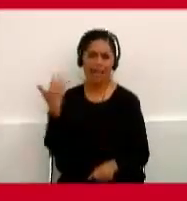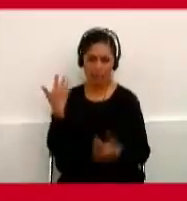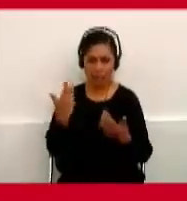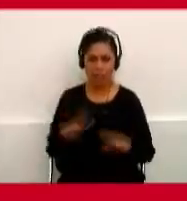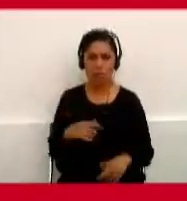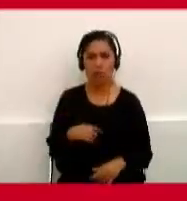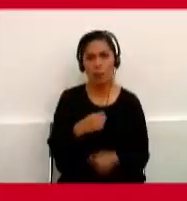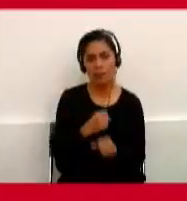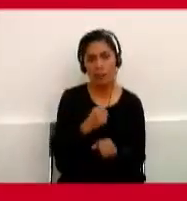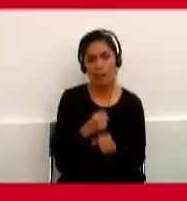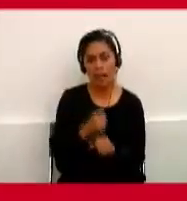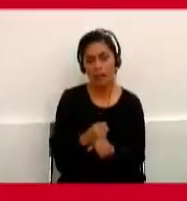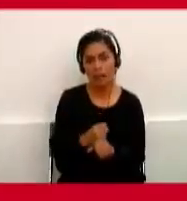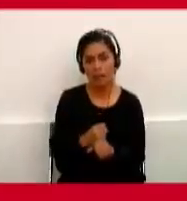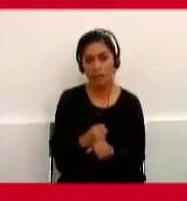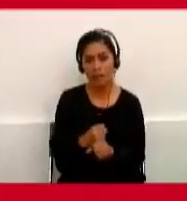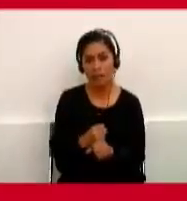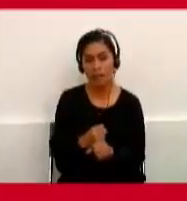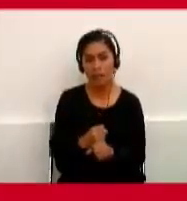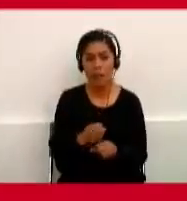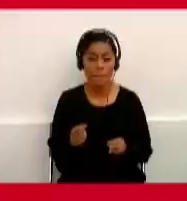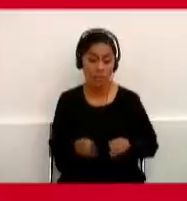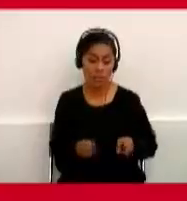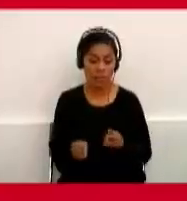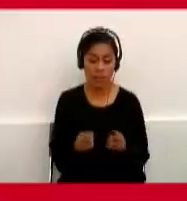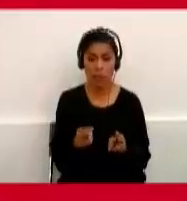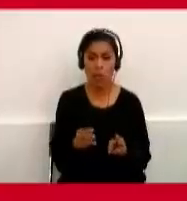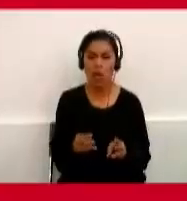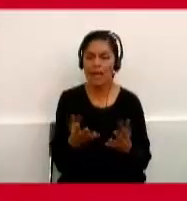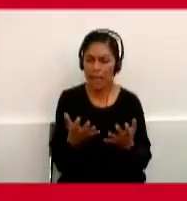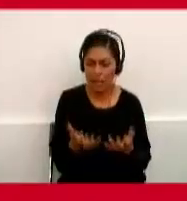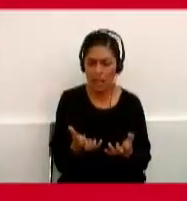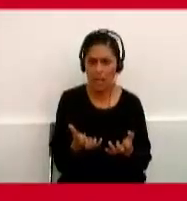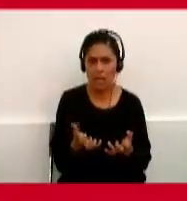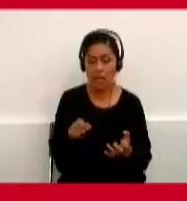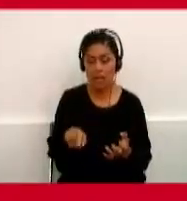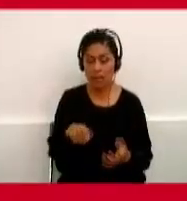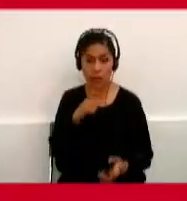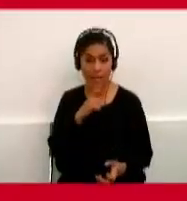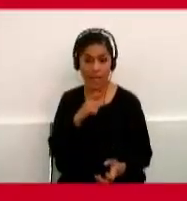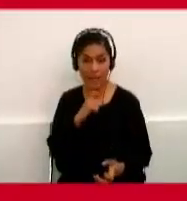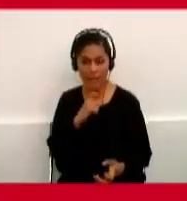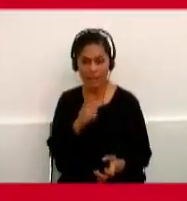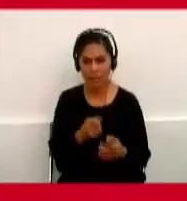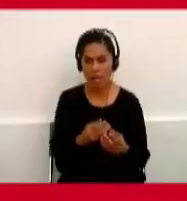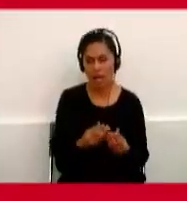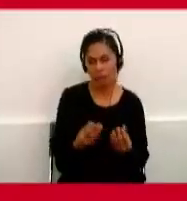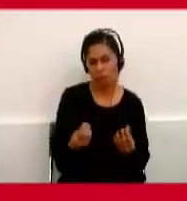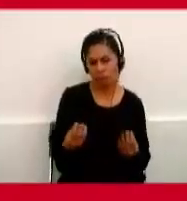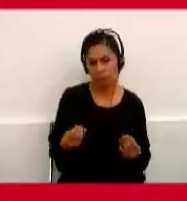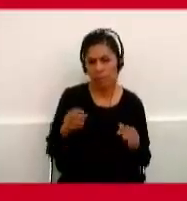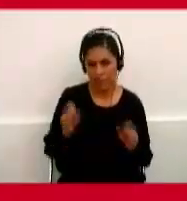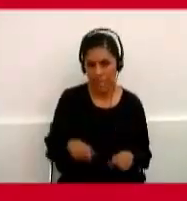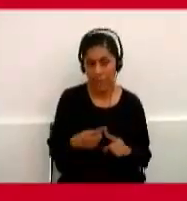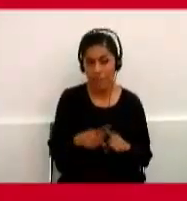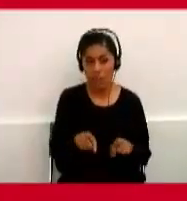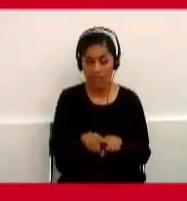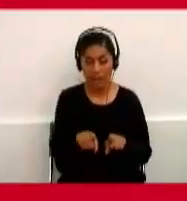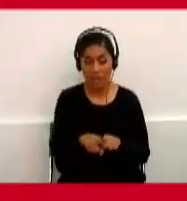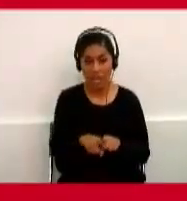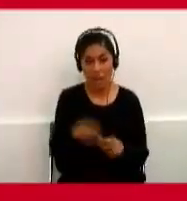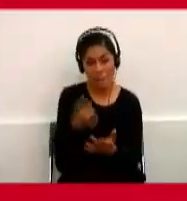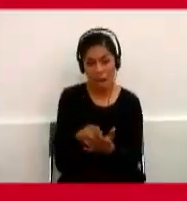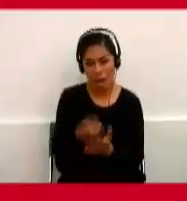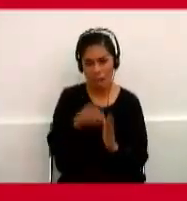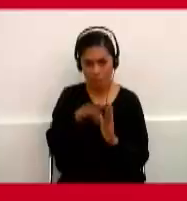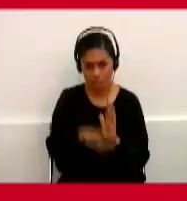atrás. Método que busca maximizar la recuperación, ¿no?, de los recursos, minimizar los riesgos, los costos operativos. Sin embargo,